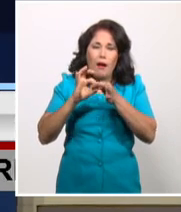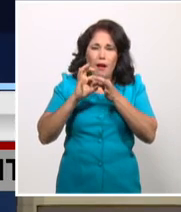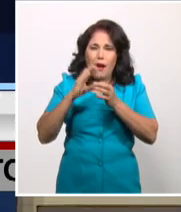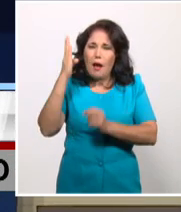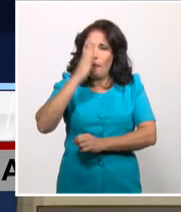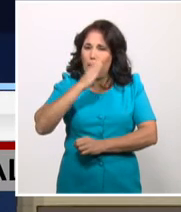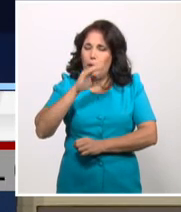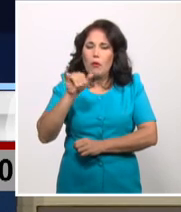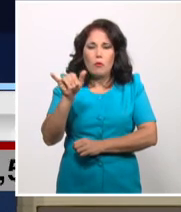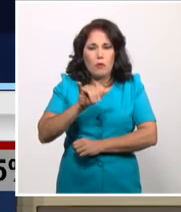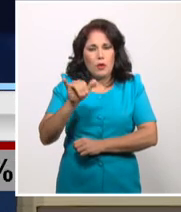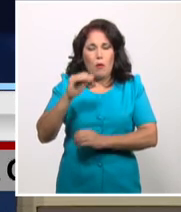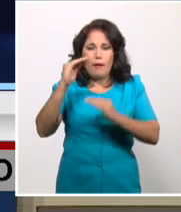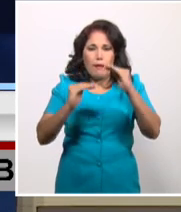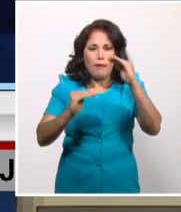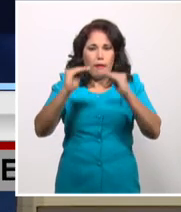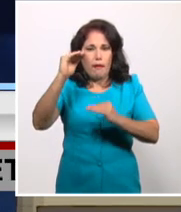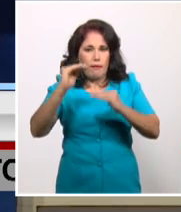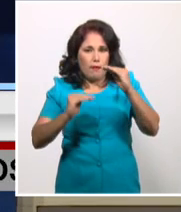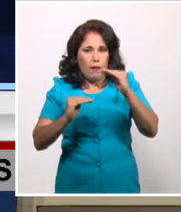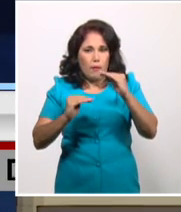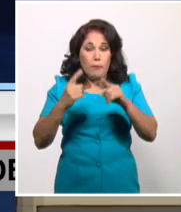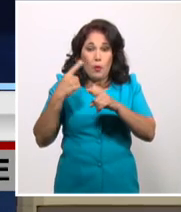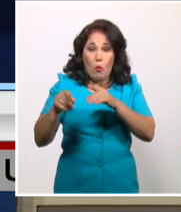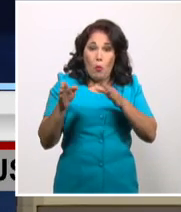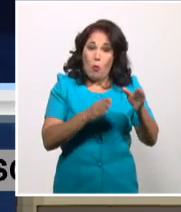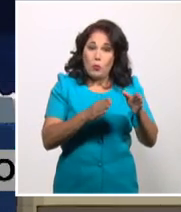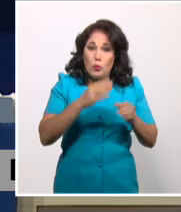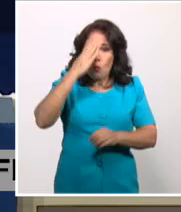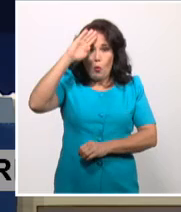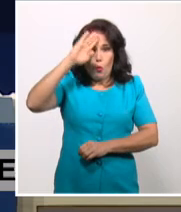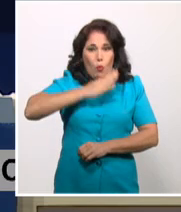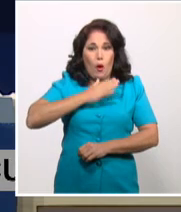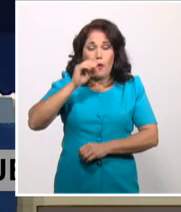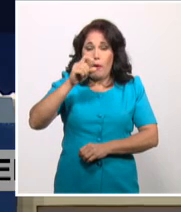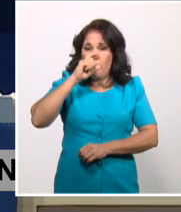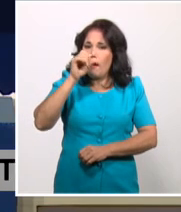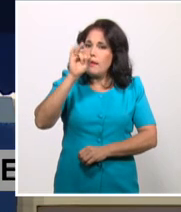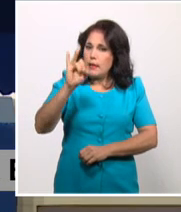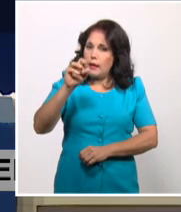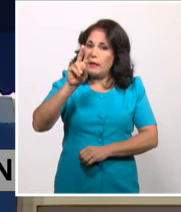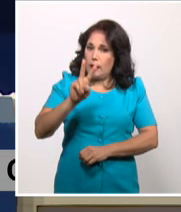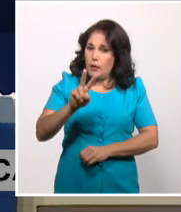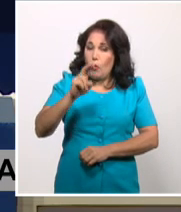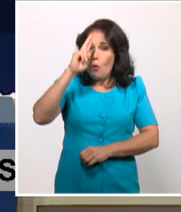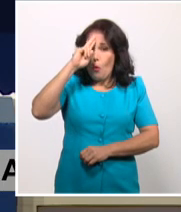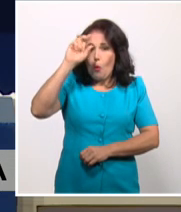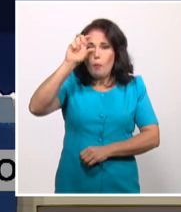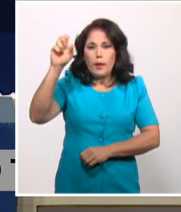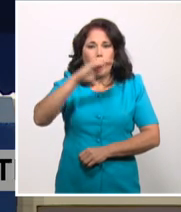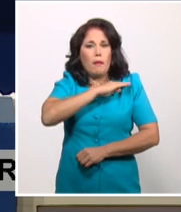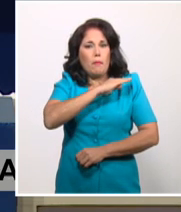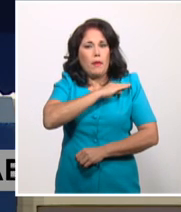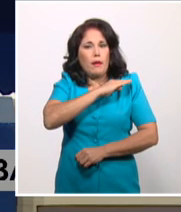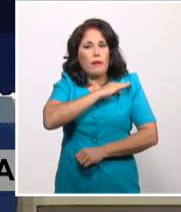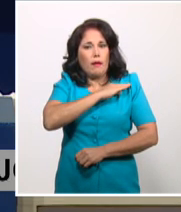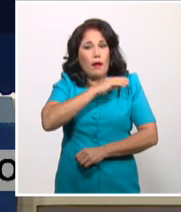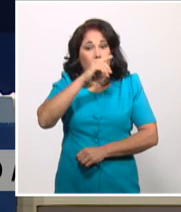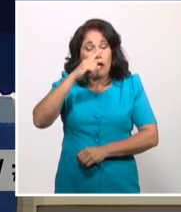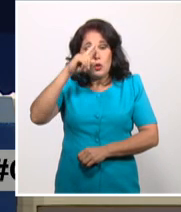inestable. Un ciudadano cubano de 72 años, de aquí de La Habana, en el Hospital Militar Dr. Luis Díaz